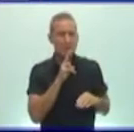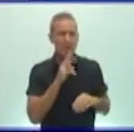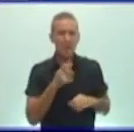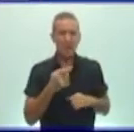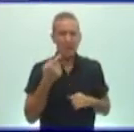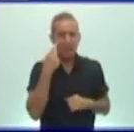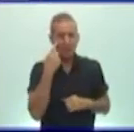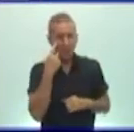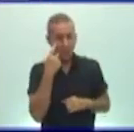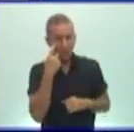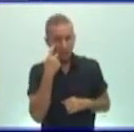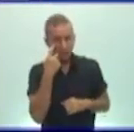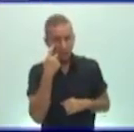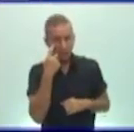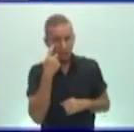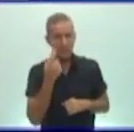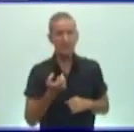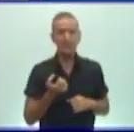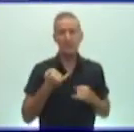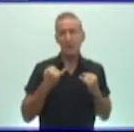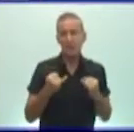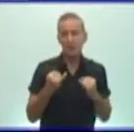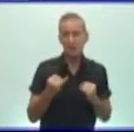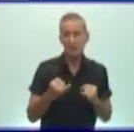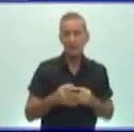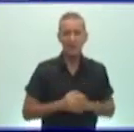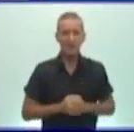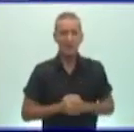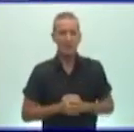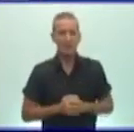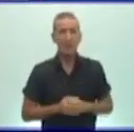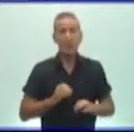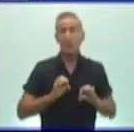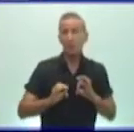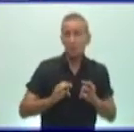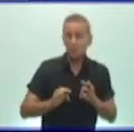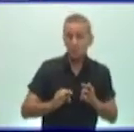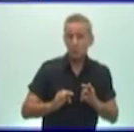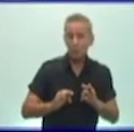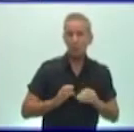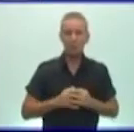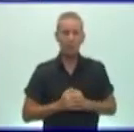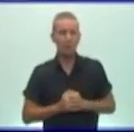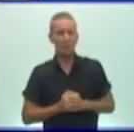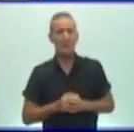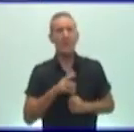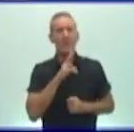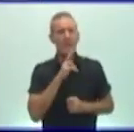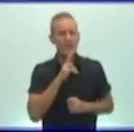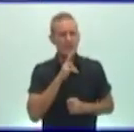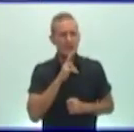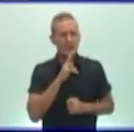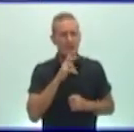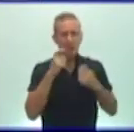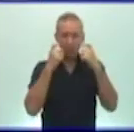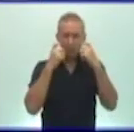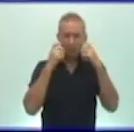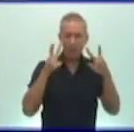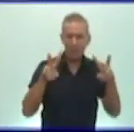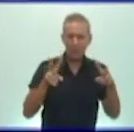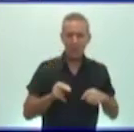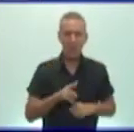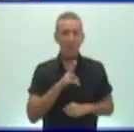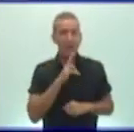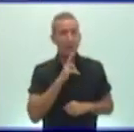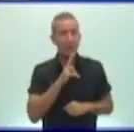brindan: cada gota cuenta, ahórrame, cuídame, presérvame, el agua es vida, agua que